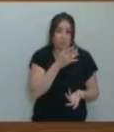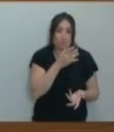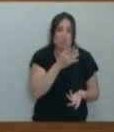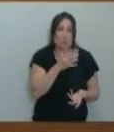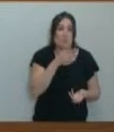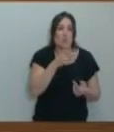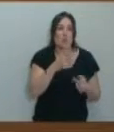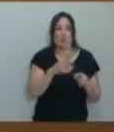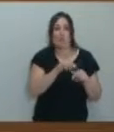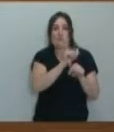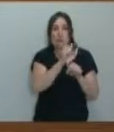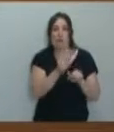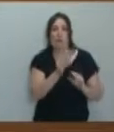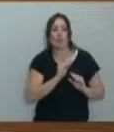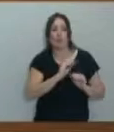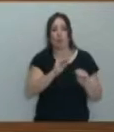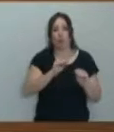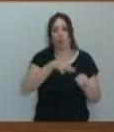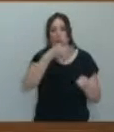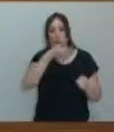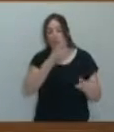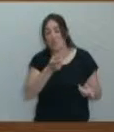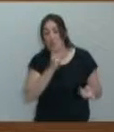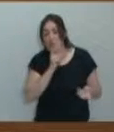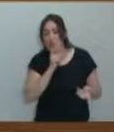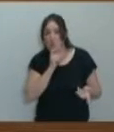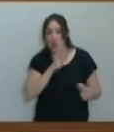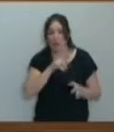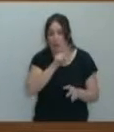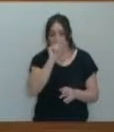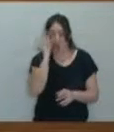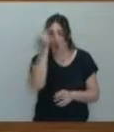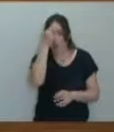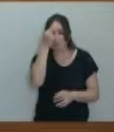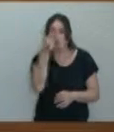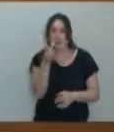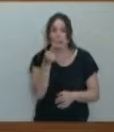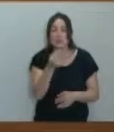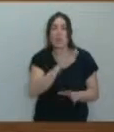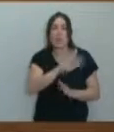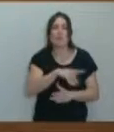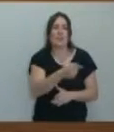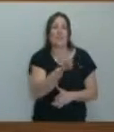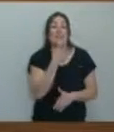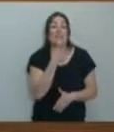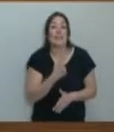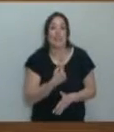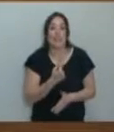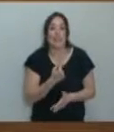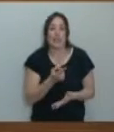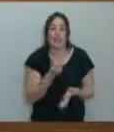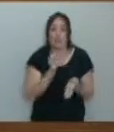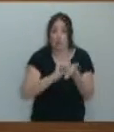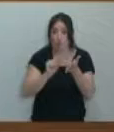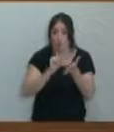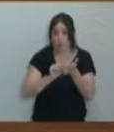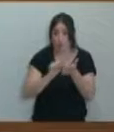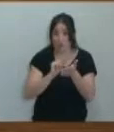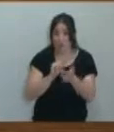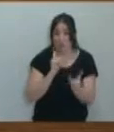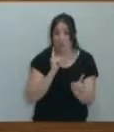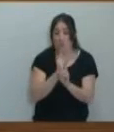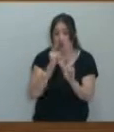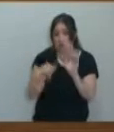jerga técnica que usted domina también, lo que nos ha venido a decir es que la Oficina de Lucha Antifraude de la